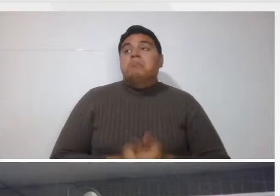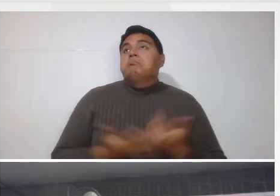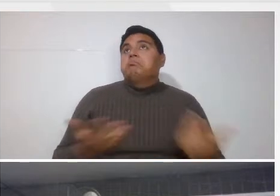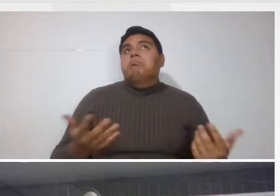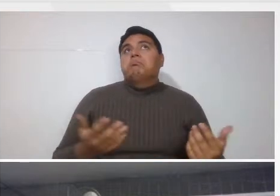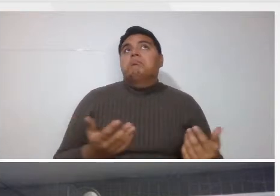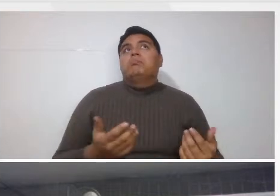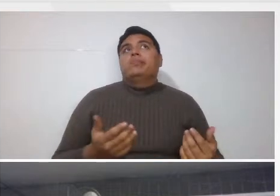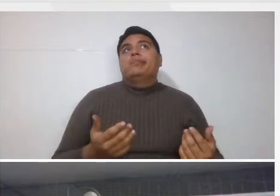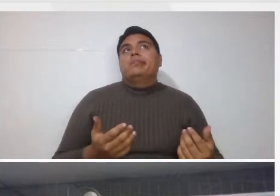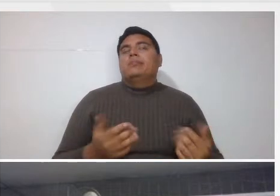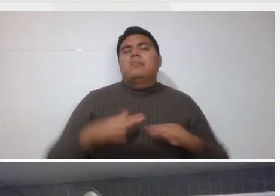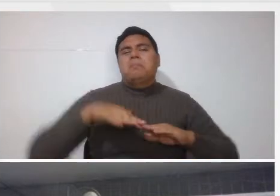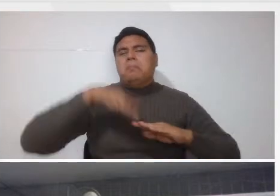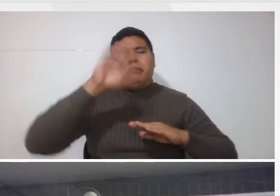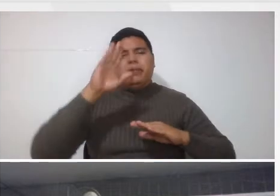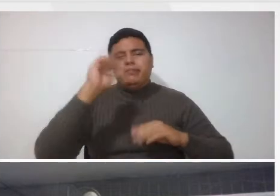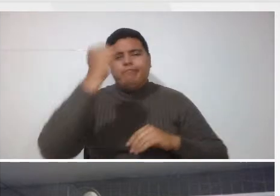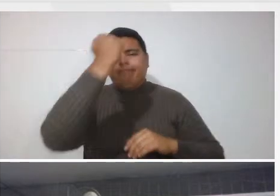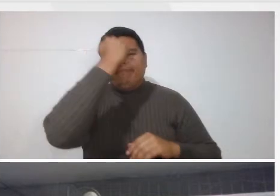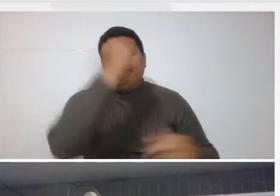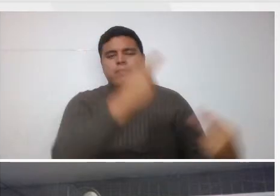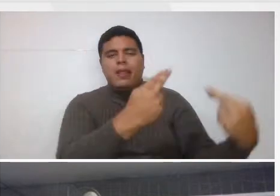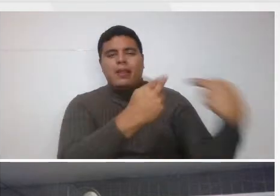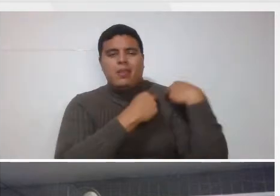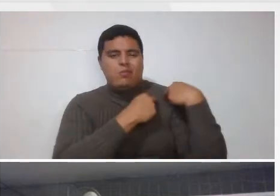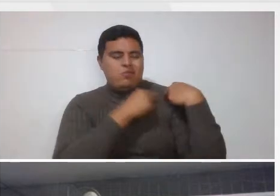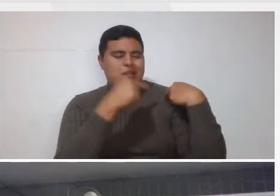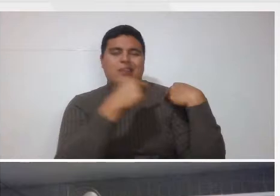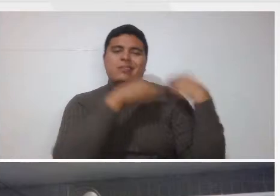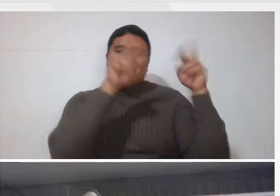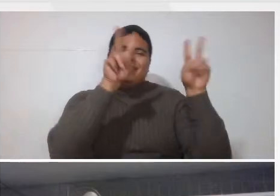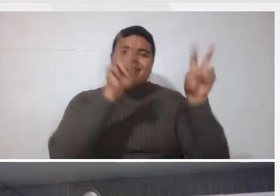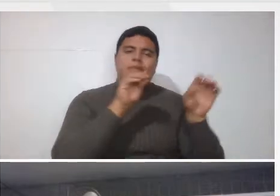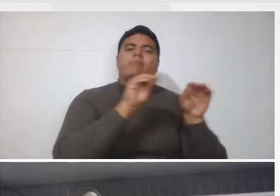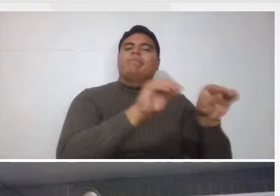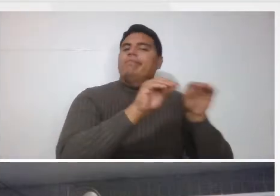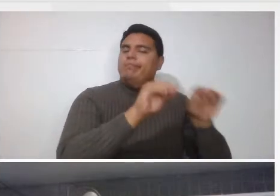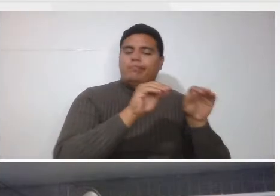todo. Okay. Hay que ser muy responsable con todo.